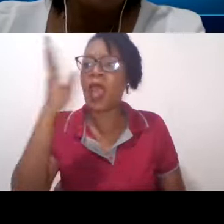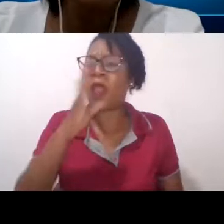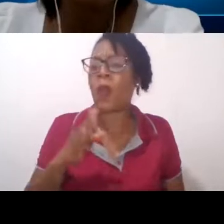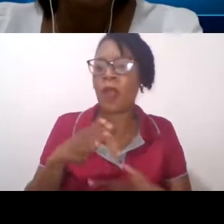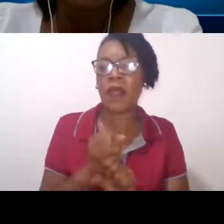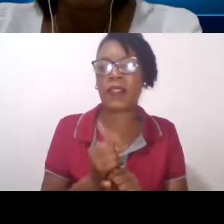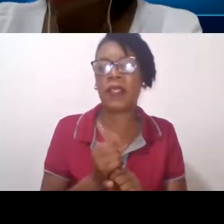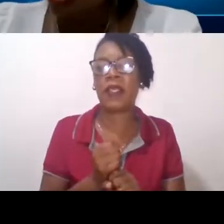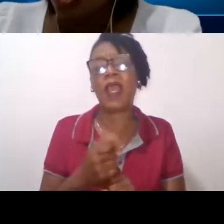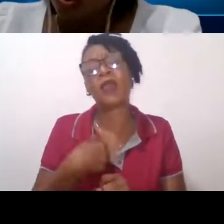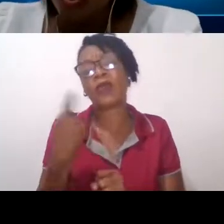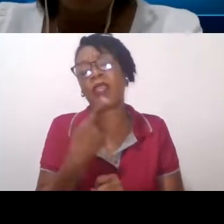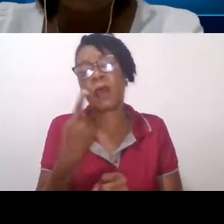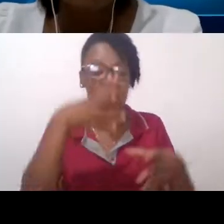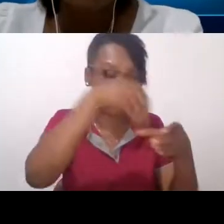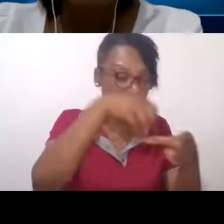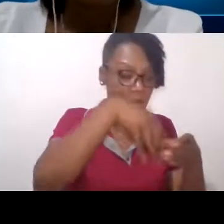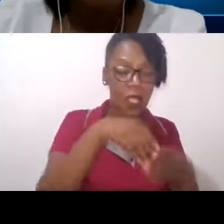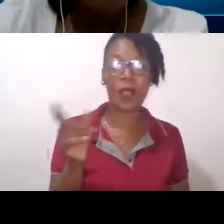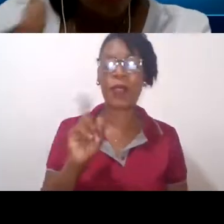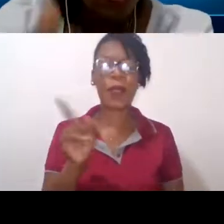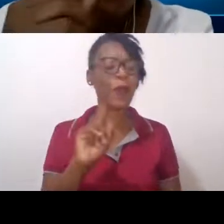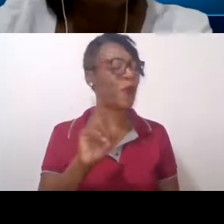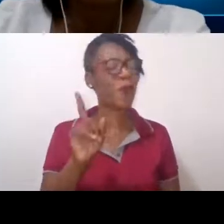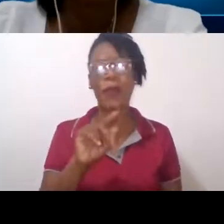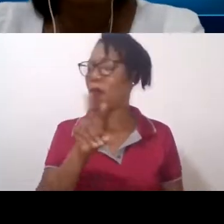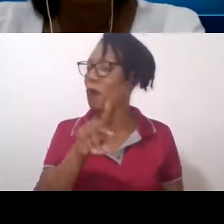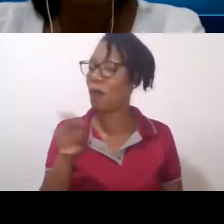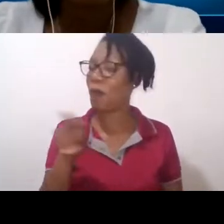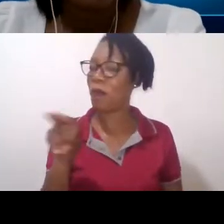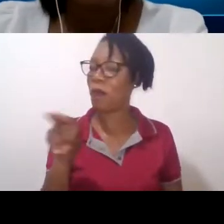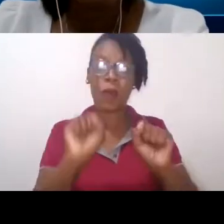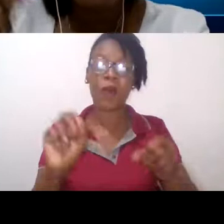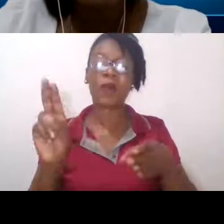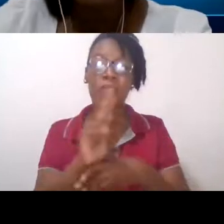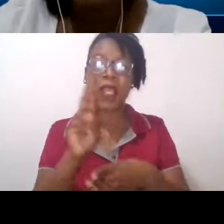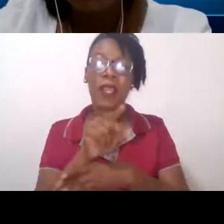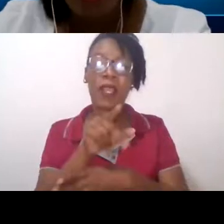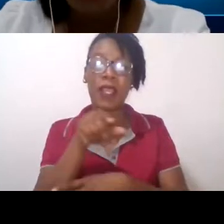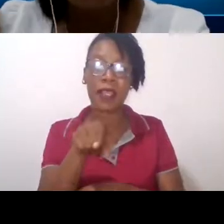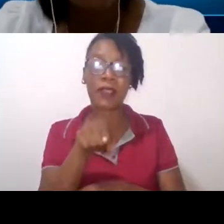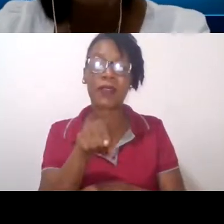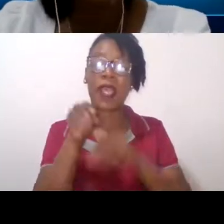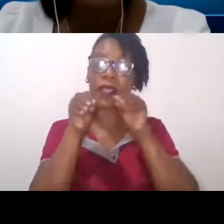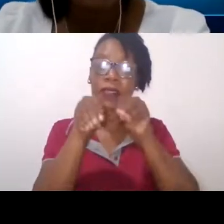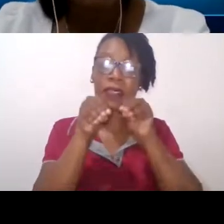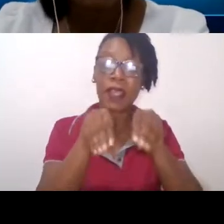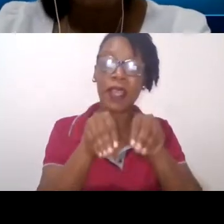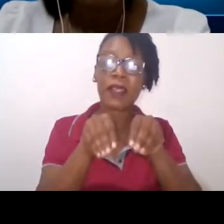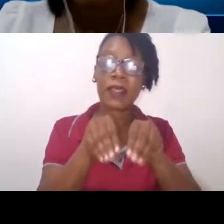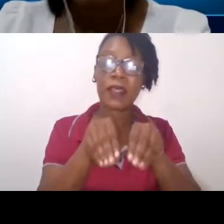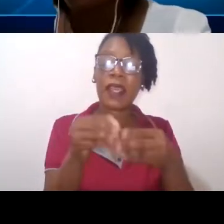toda la vida le voy a empacar la mochila. No, colegas. Podemos utilizar este recurso, podemos enseñarle qué es lo que queremos que él